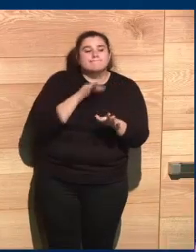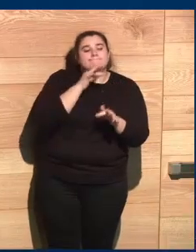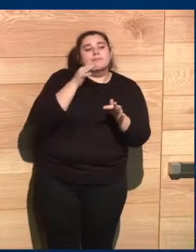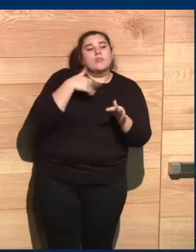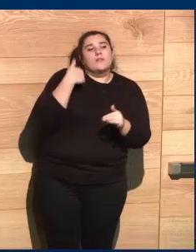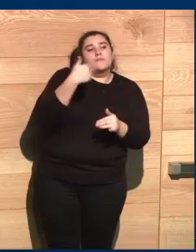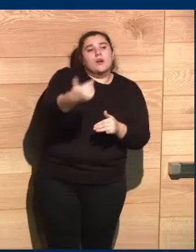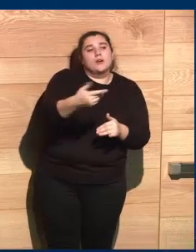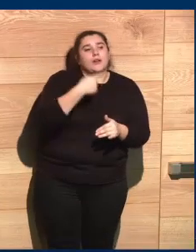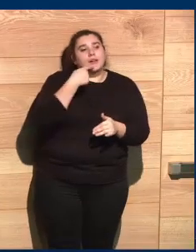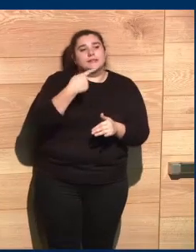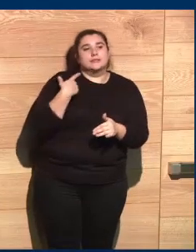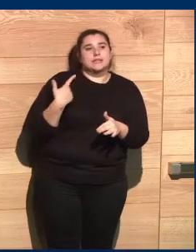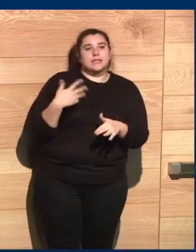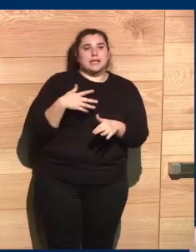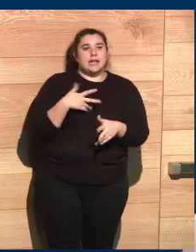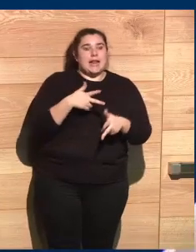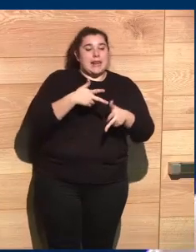juego sin darnos la libertad del juego.